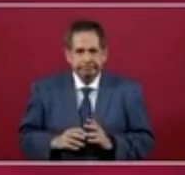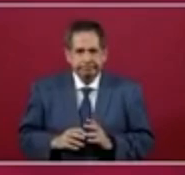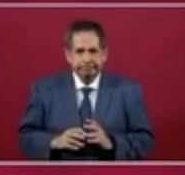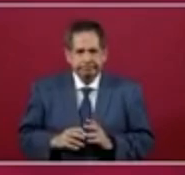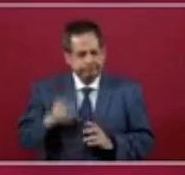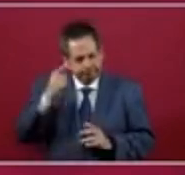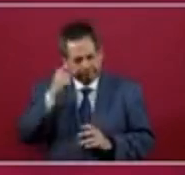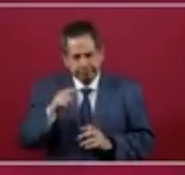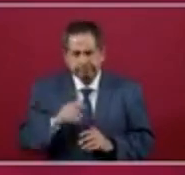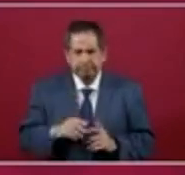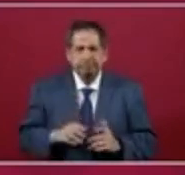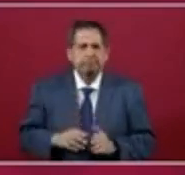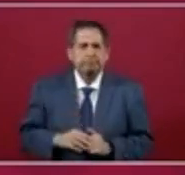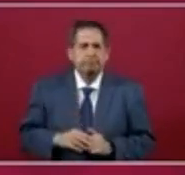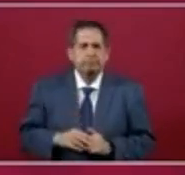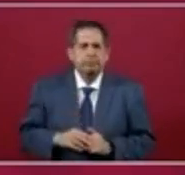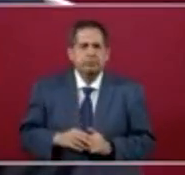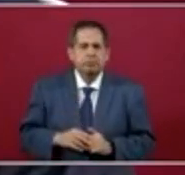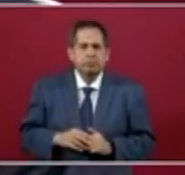para